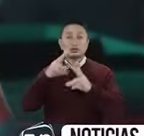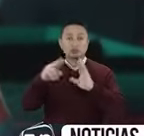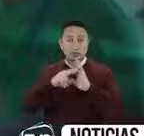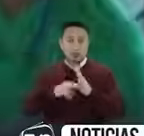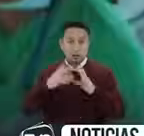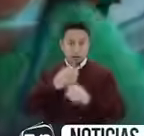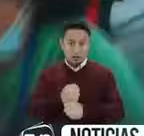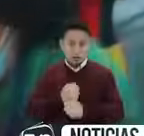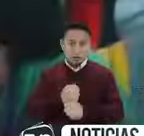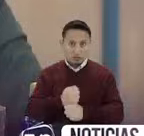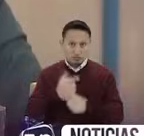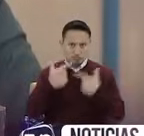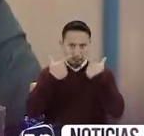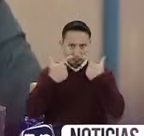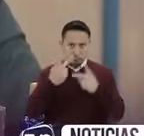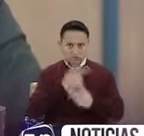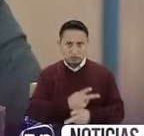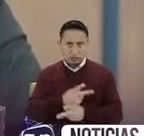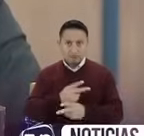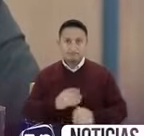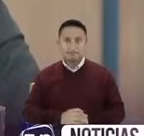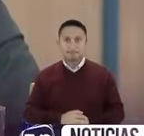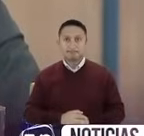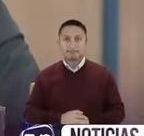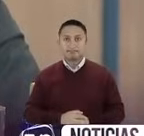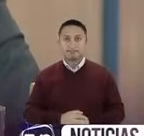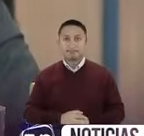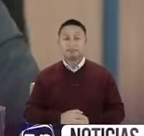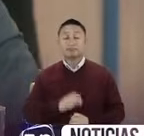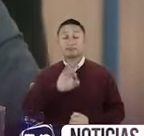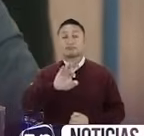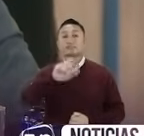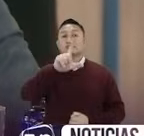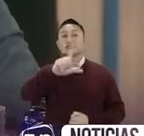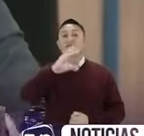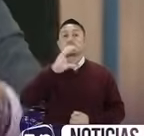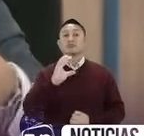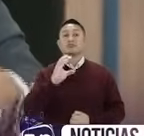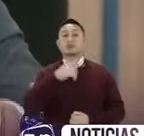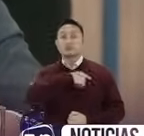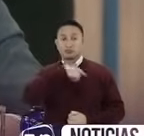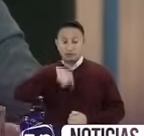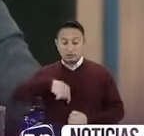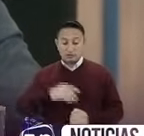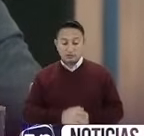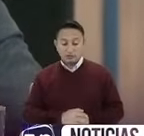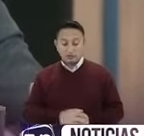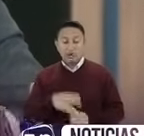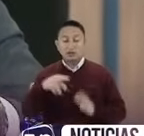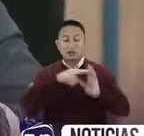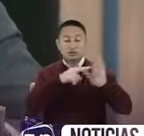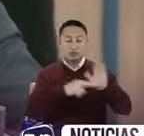vanguardia. Nada en el TLC con China relaja la normativa ni